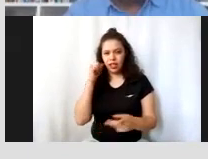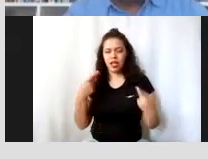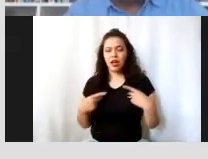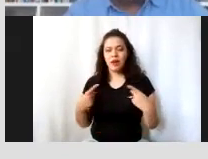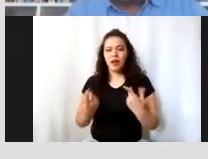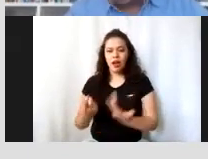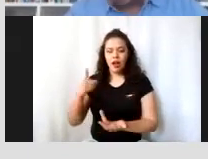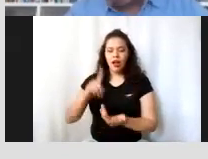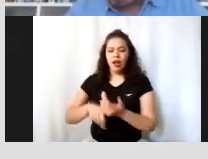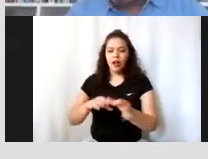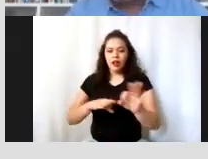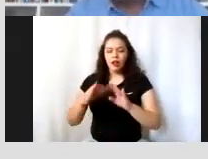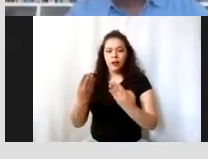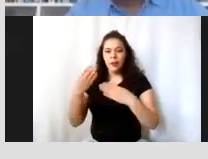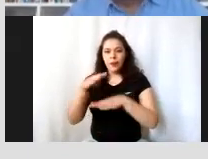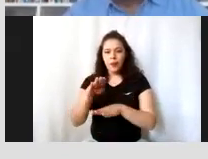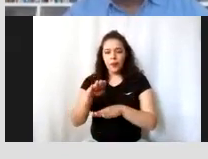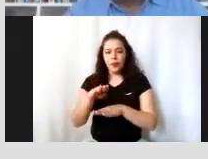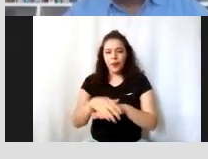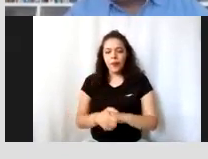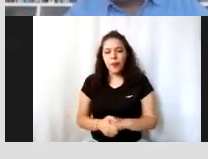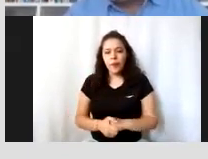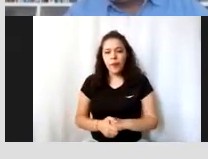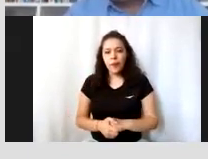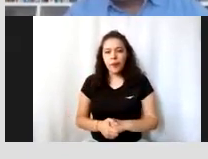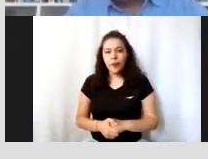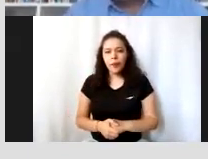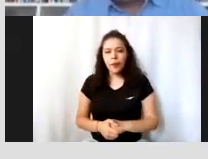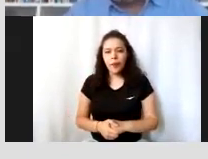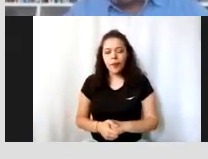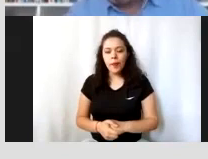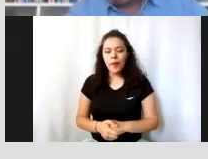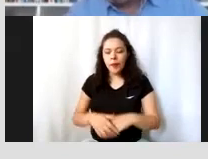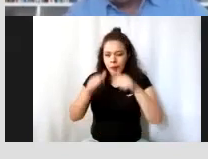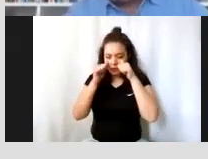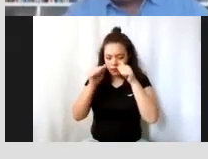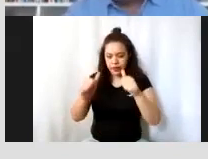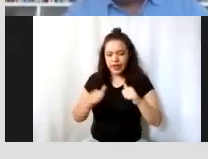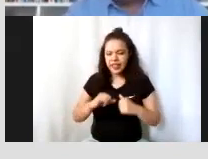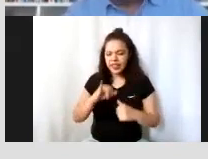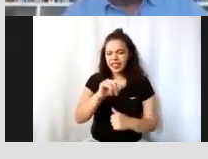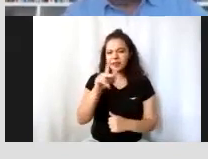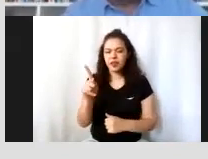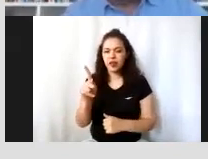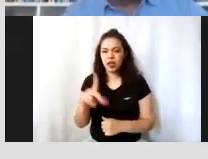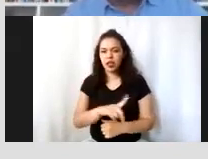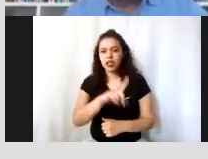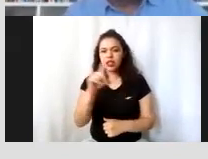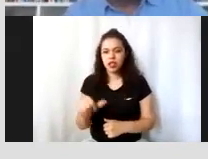en un banco y que además es un caso real, que recibió asistencia en una IAP y después se